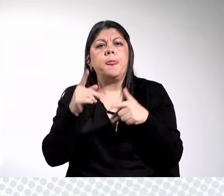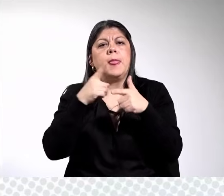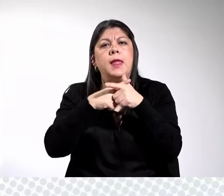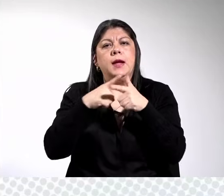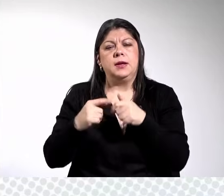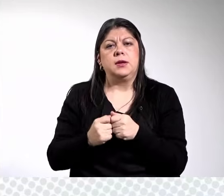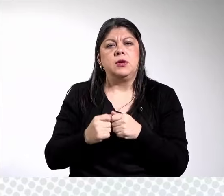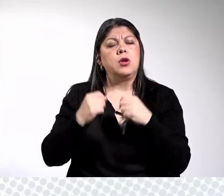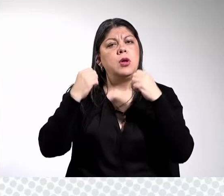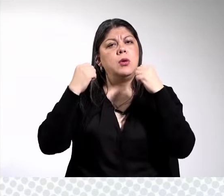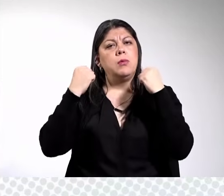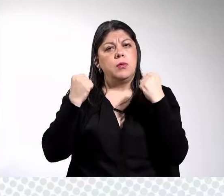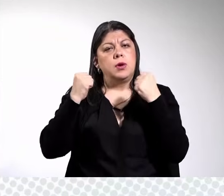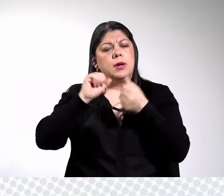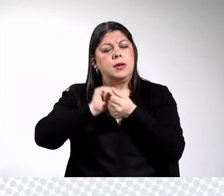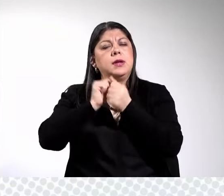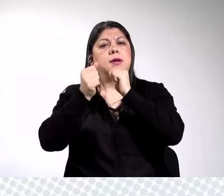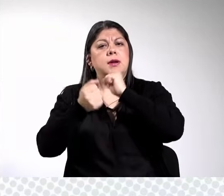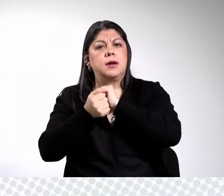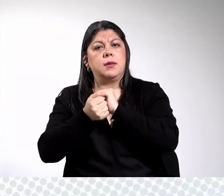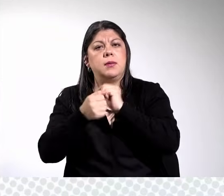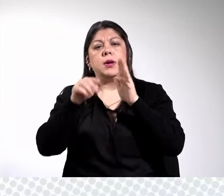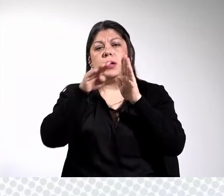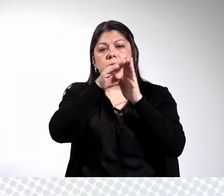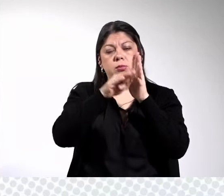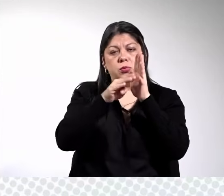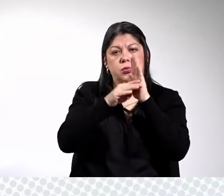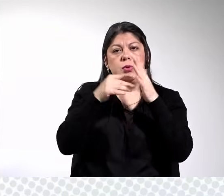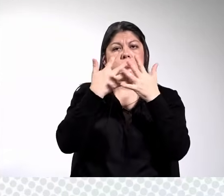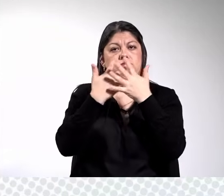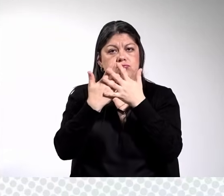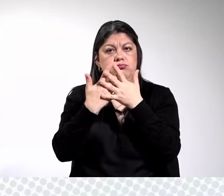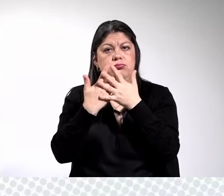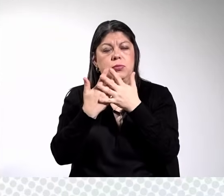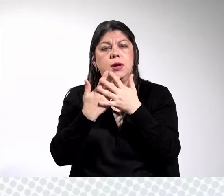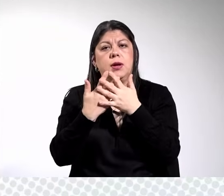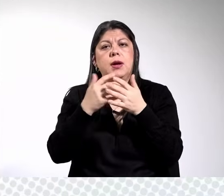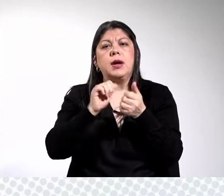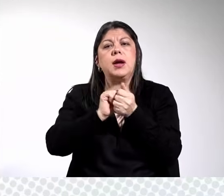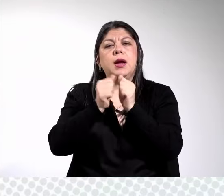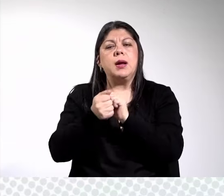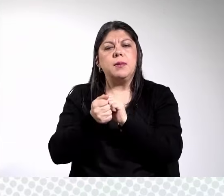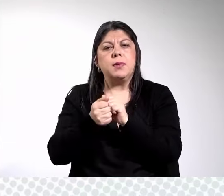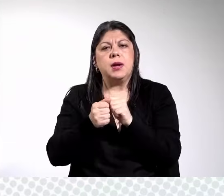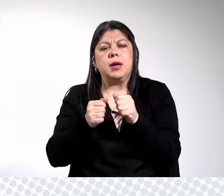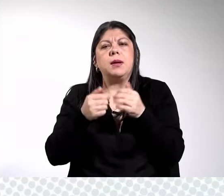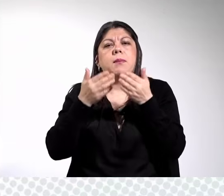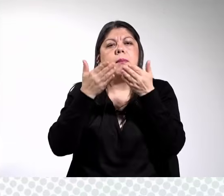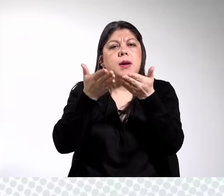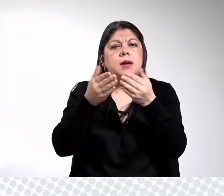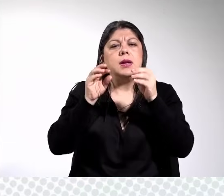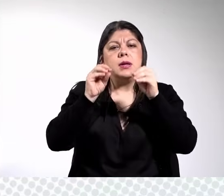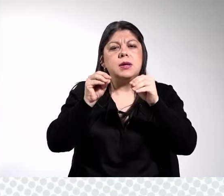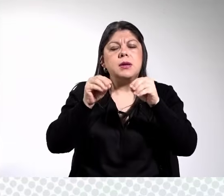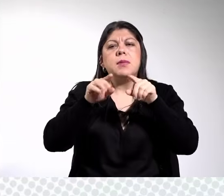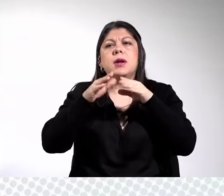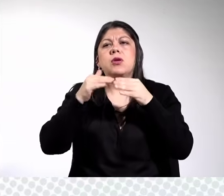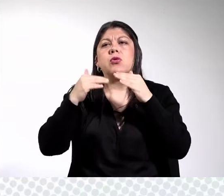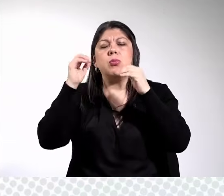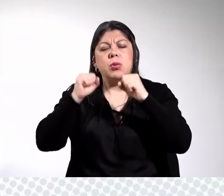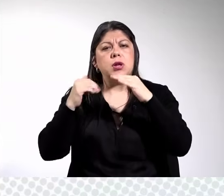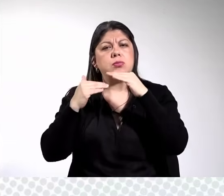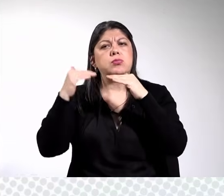Entonces, fortalecer y cambiar el modelo carcelario y tipificarlos para que vayan a diferentes